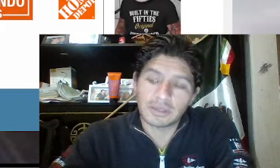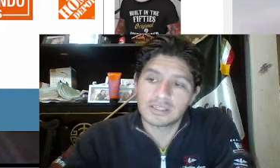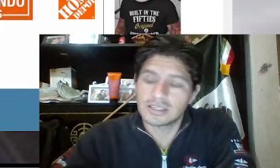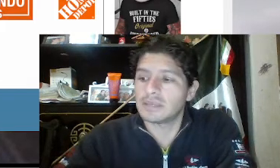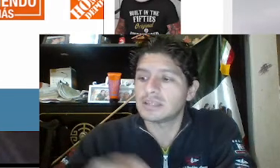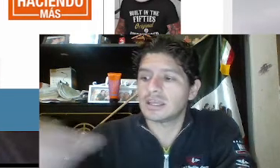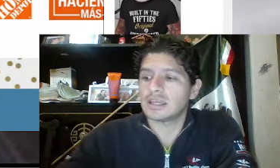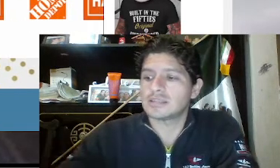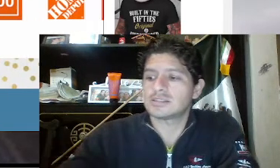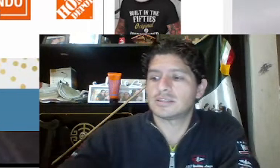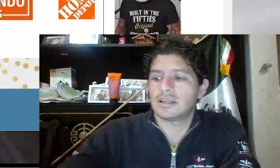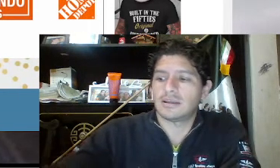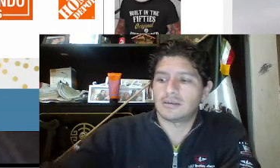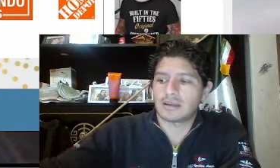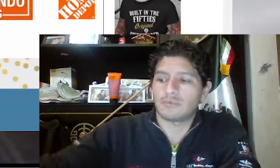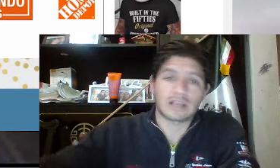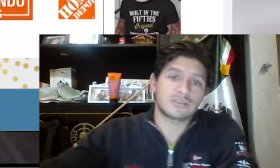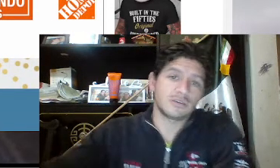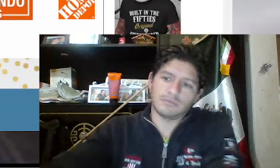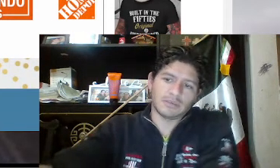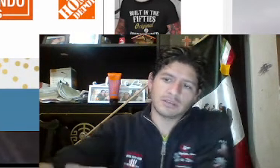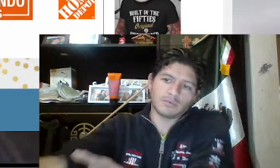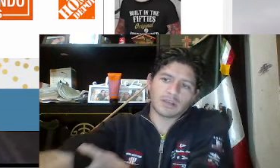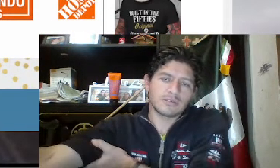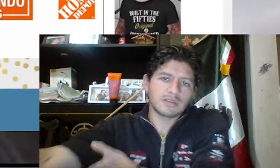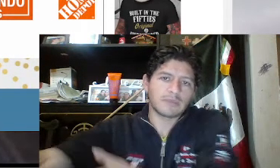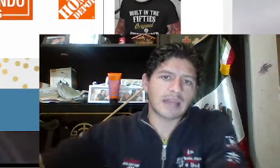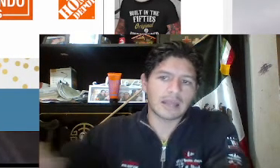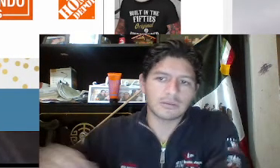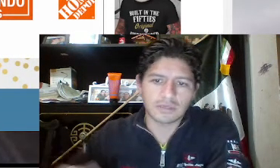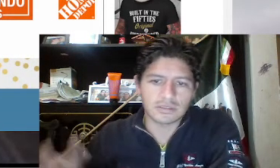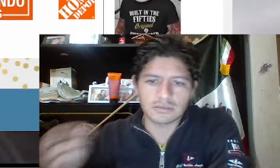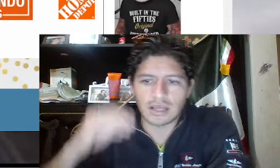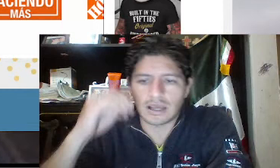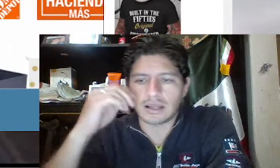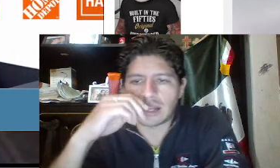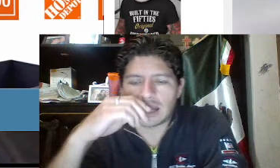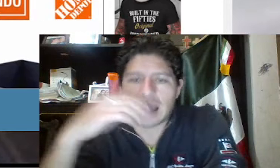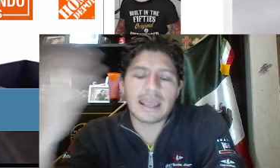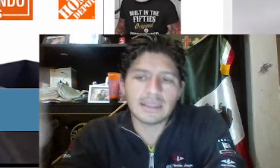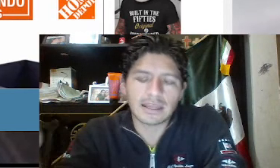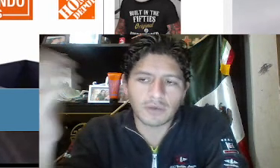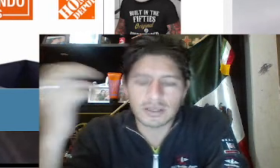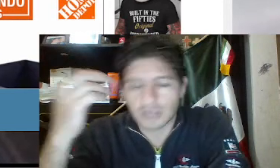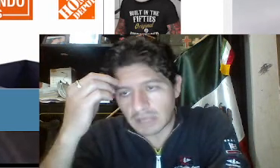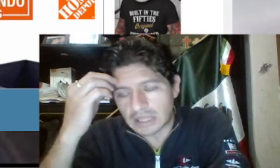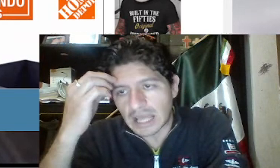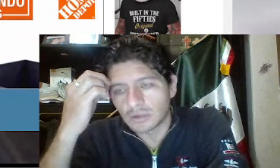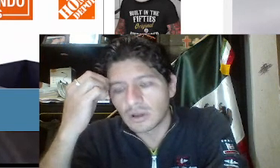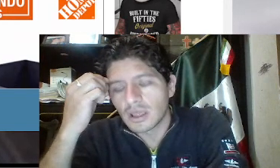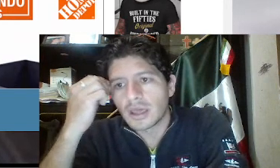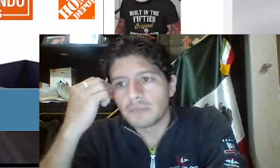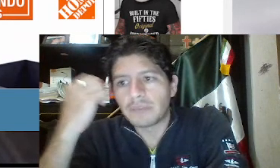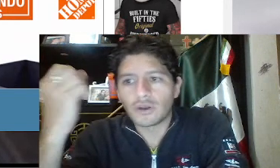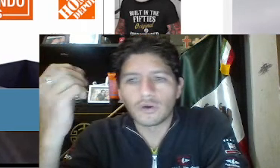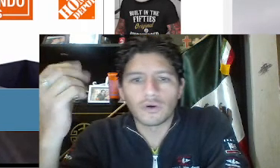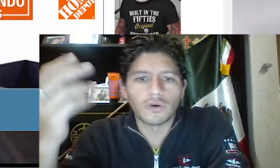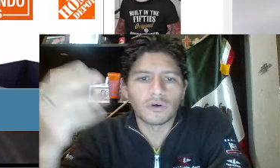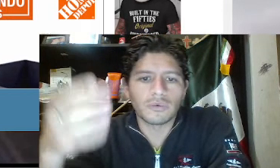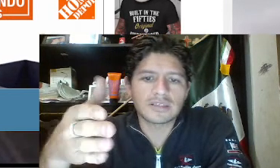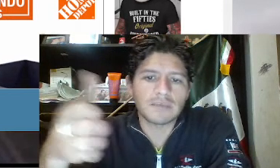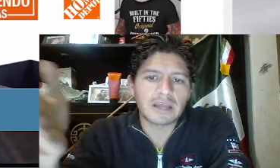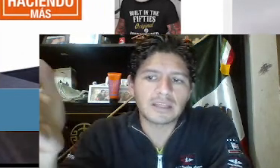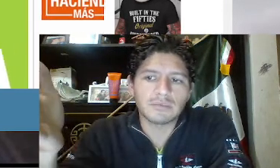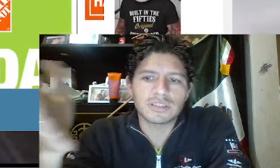veo que precisamente es revocación de mandato, es la ley de revocación de mandato,